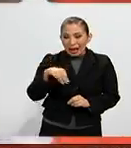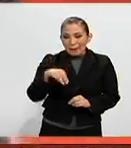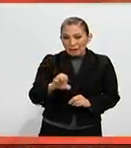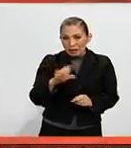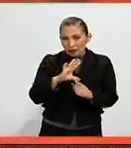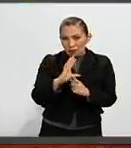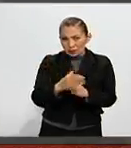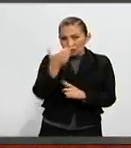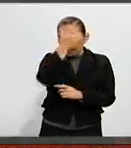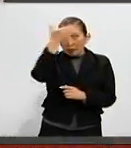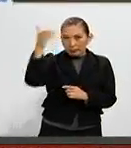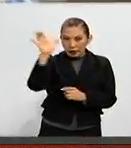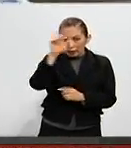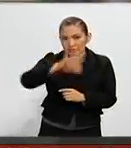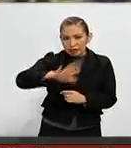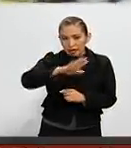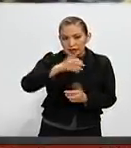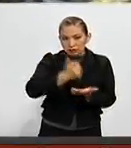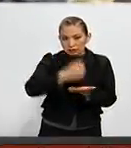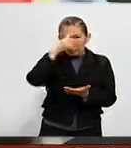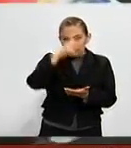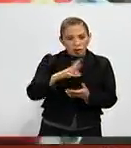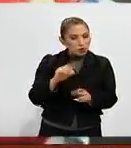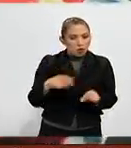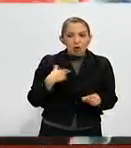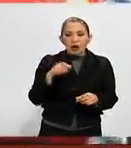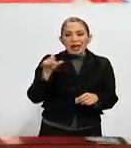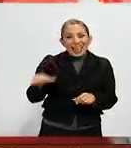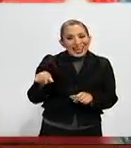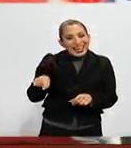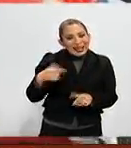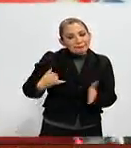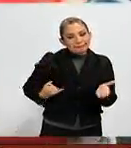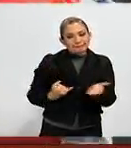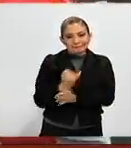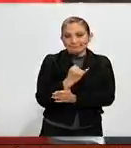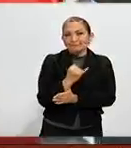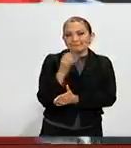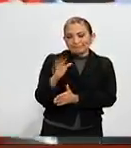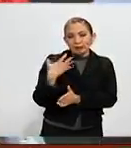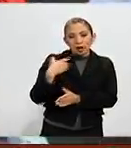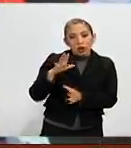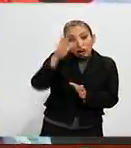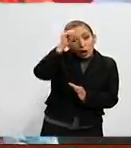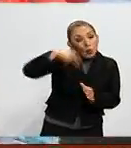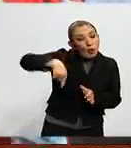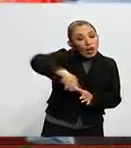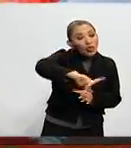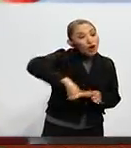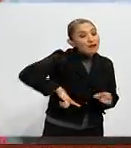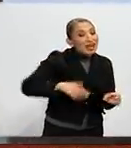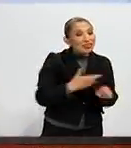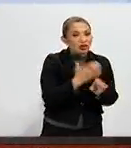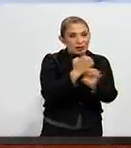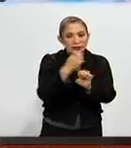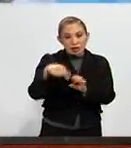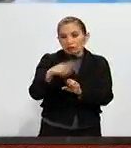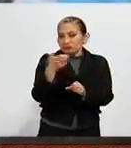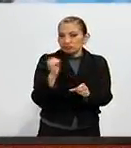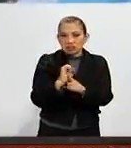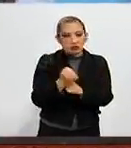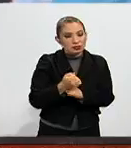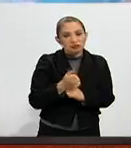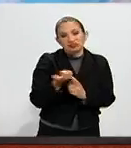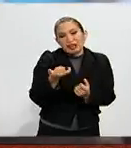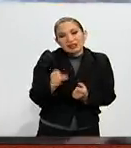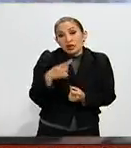Comisión Ambiental de la Megalópolis, es la que determina con el consenso de los señores gobernadores esta situación.